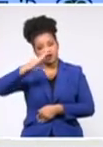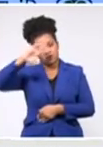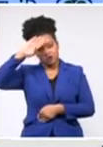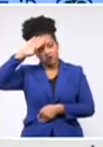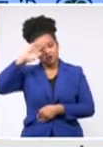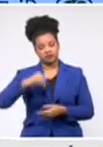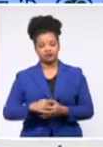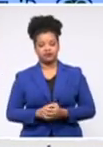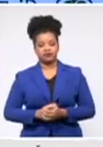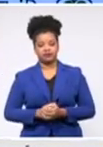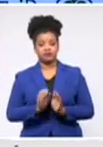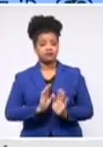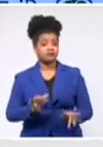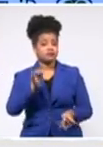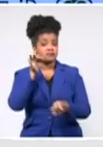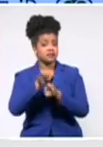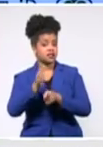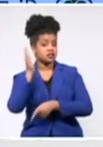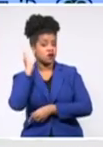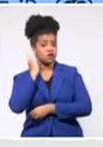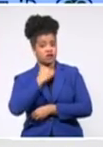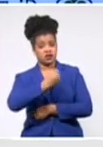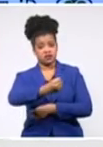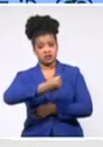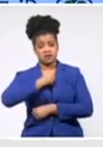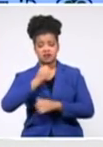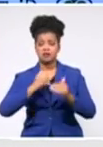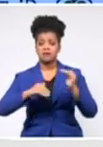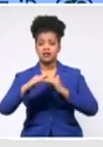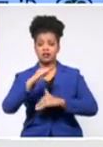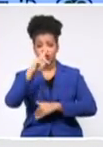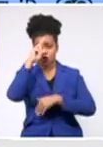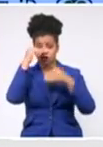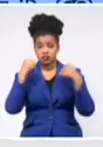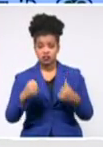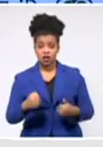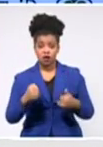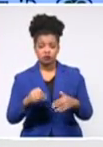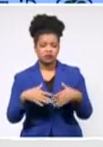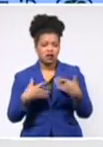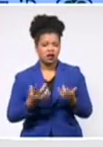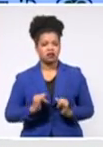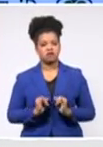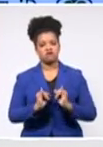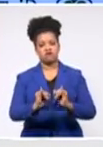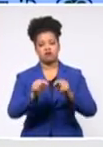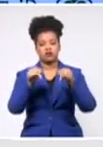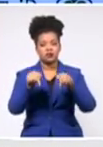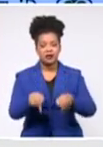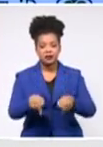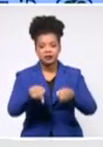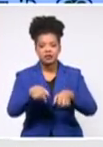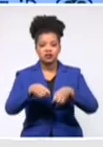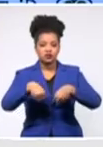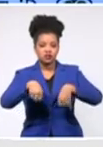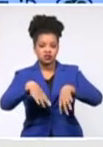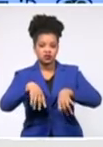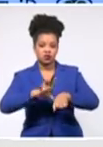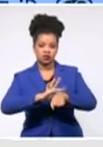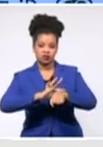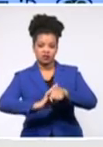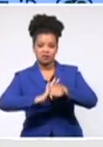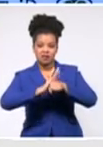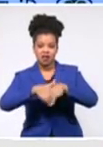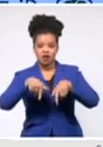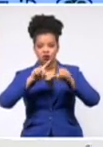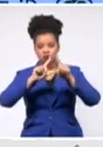De inmediato iniciamos la conferencia de prensa del Ministerio de Salud Pública sobre la actualización de la situación epidemiológica del país frente